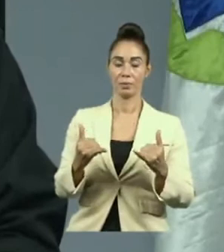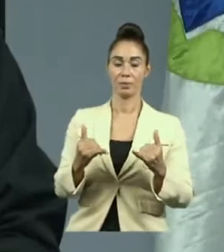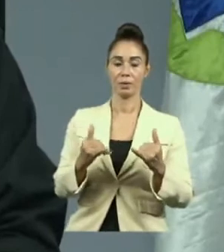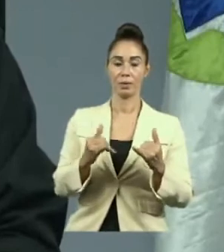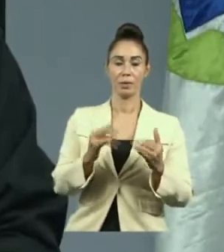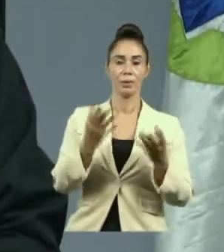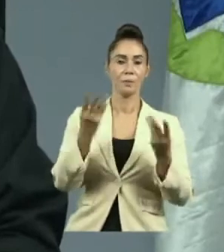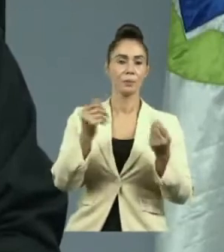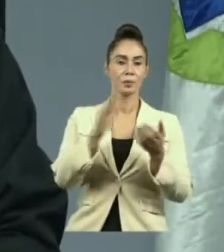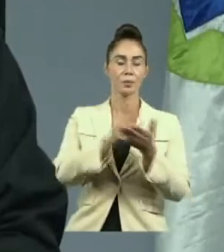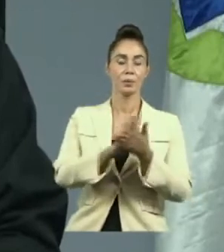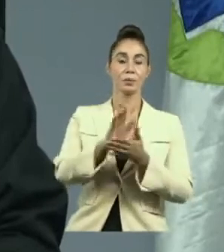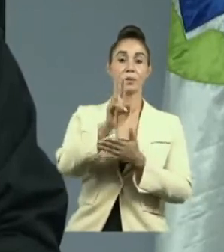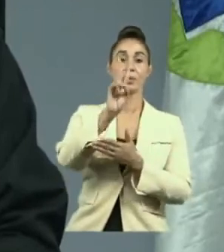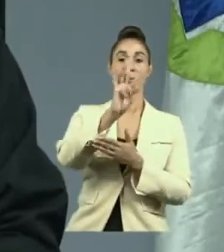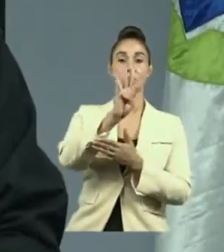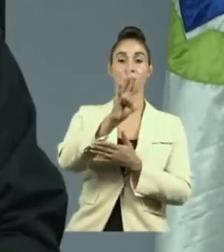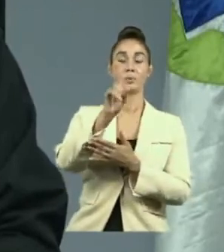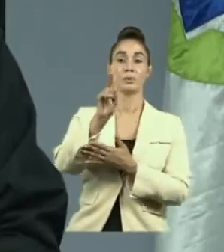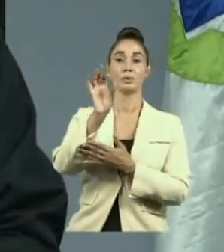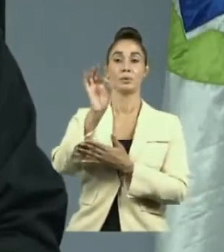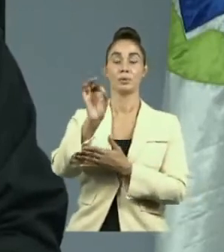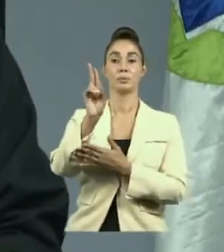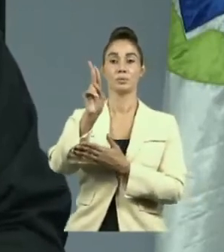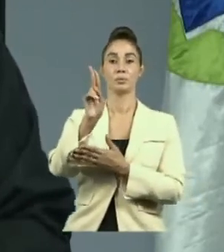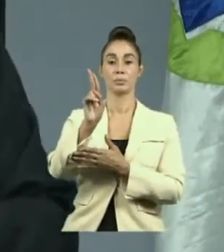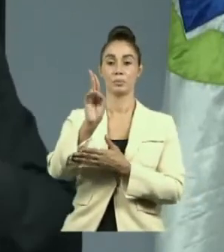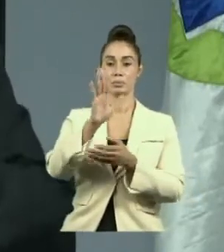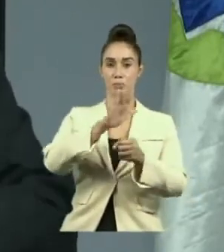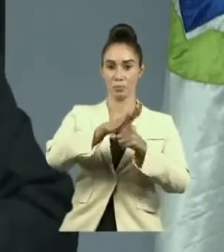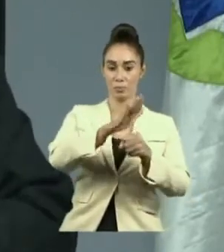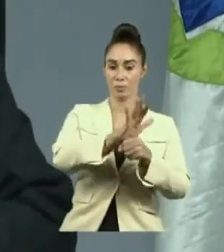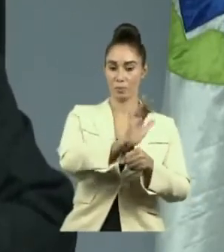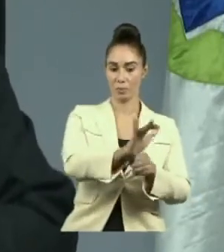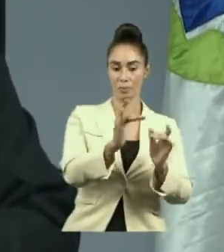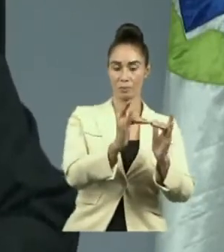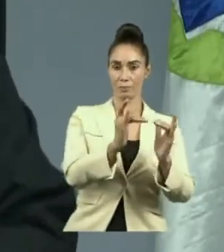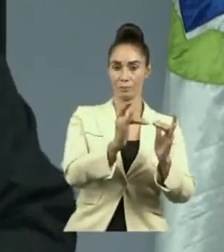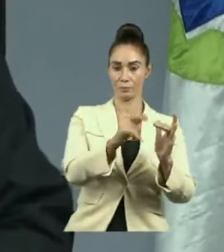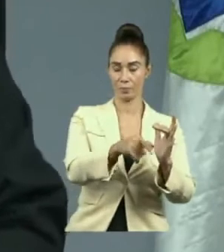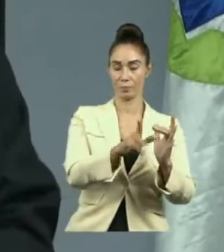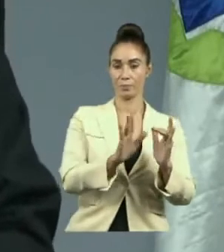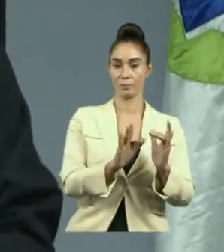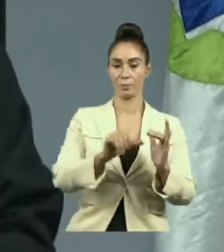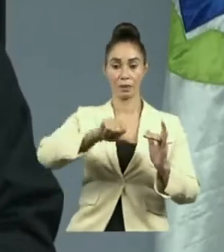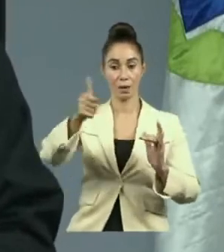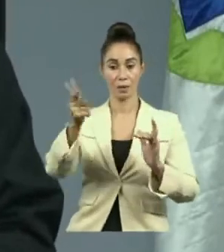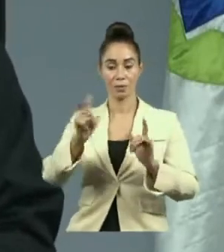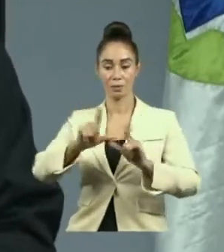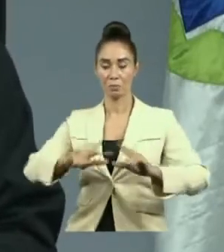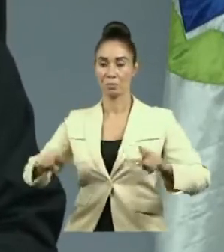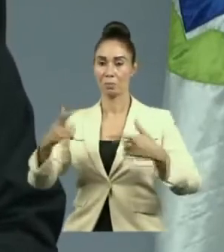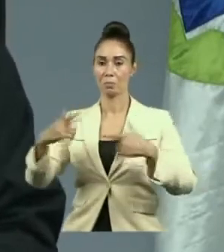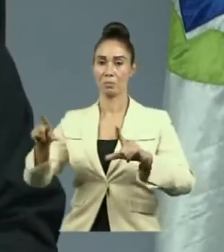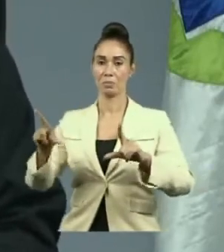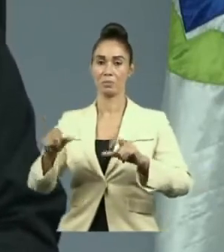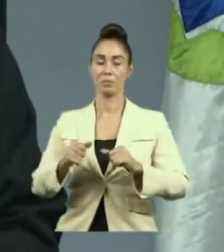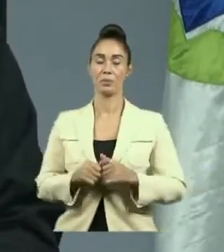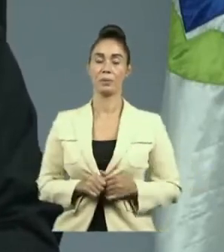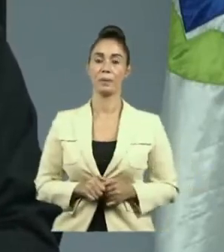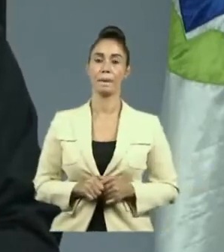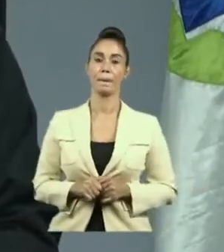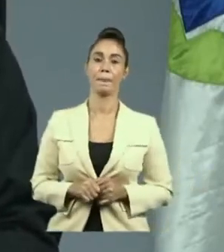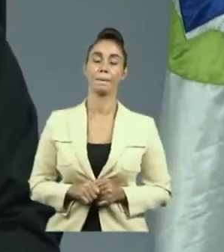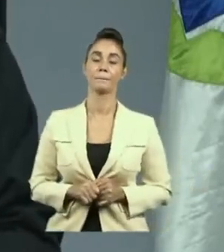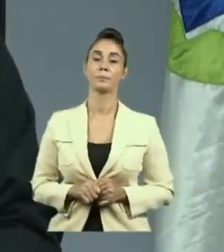42.7 por ciento es el uso de camas que tenemos en el monitoreo que llevamos lo que indica que hay